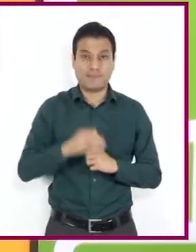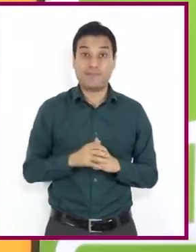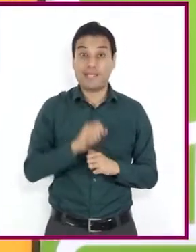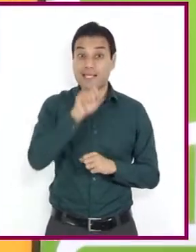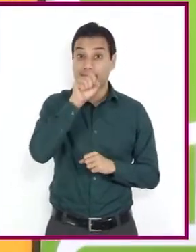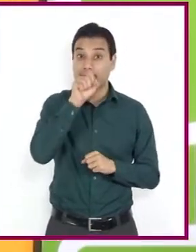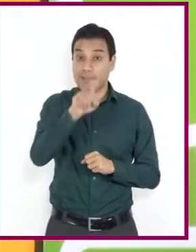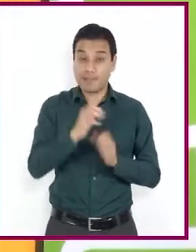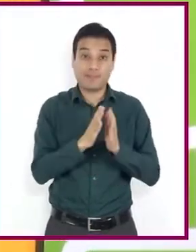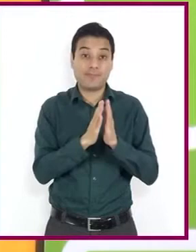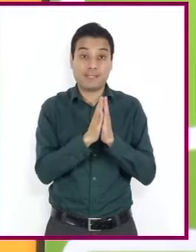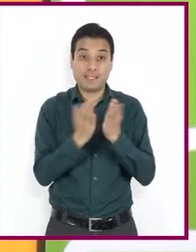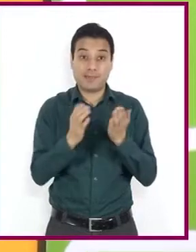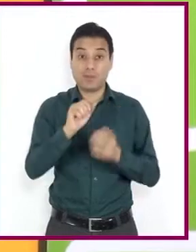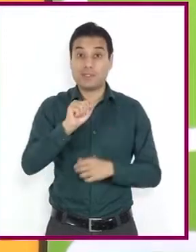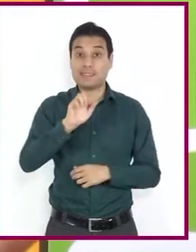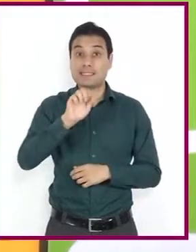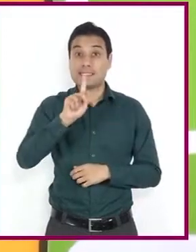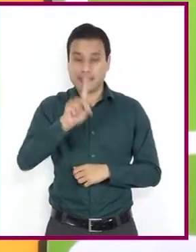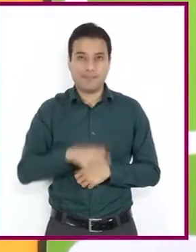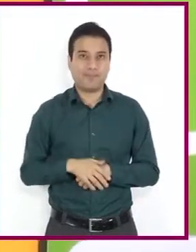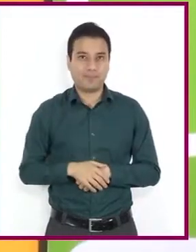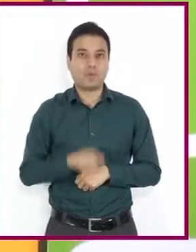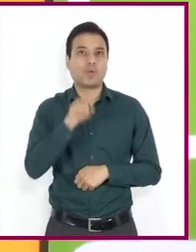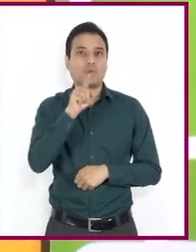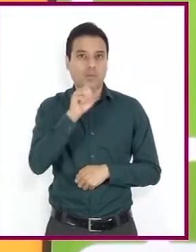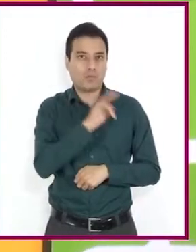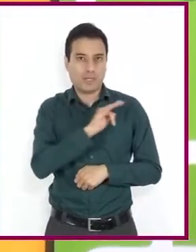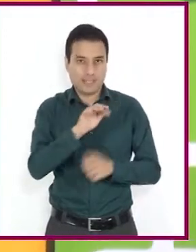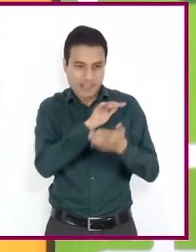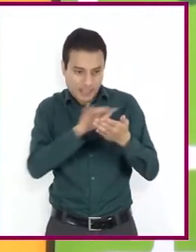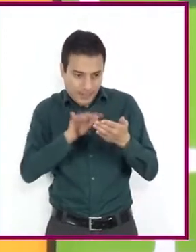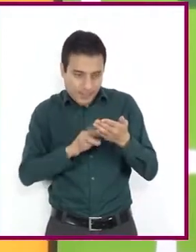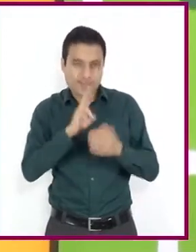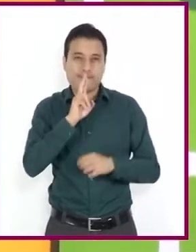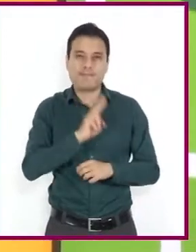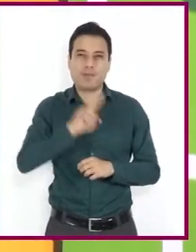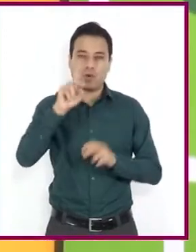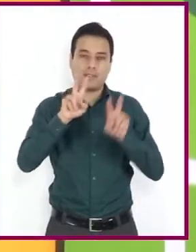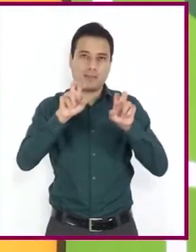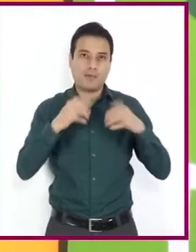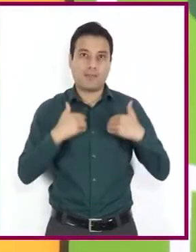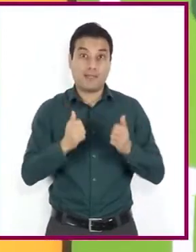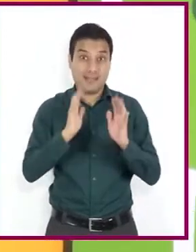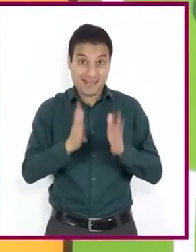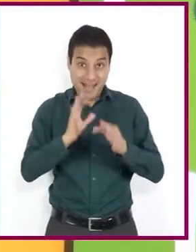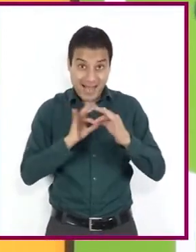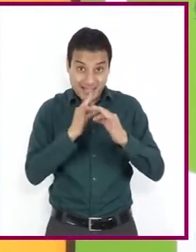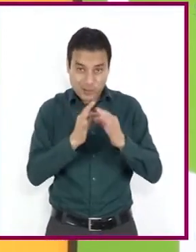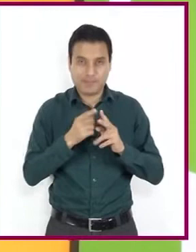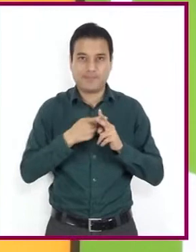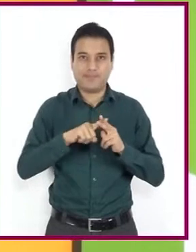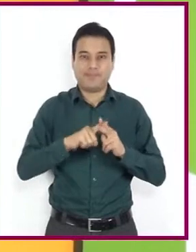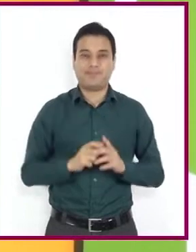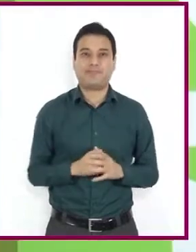Además, su libro de texto para que puedan ampliar o comprender mejor el tema. Si ya estamos listos,